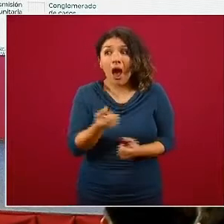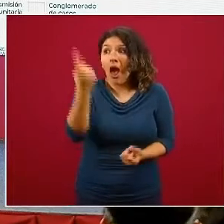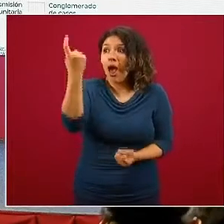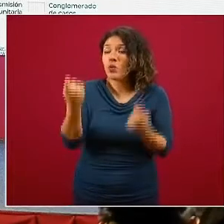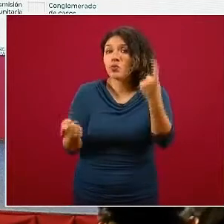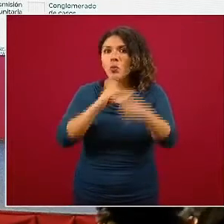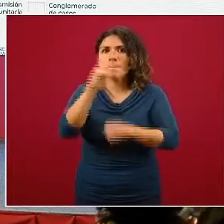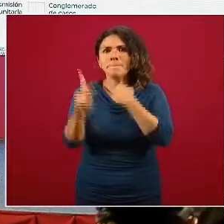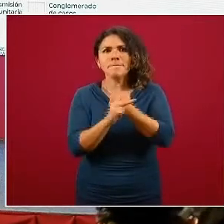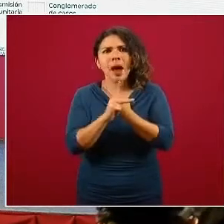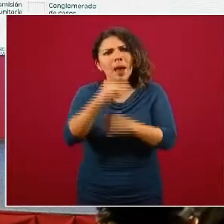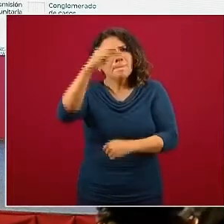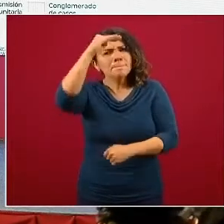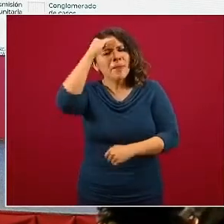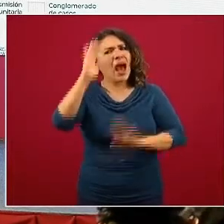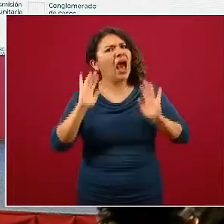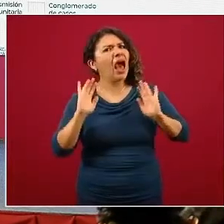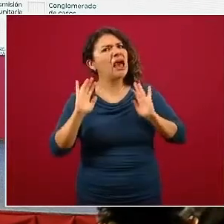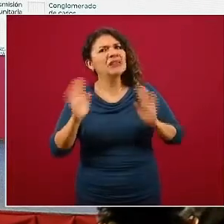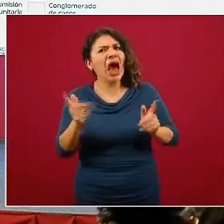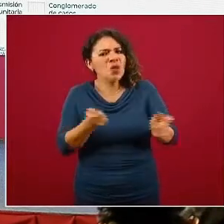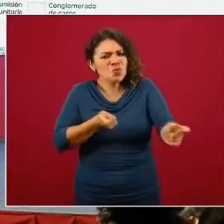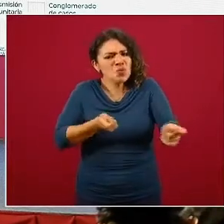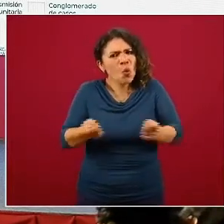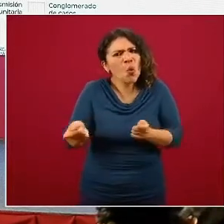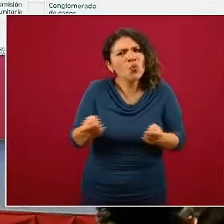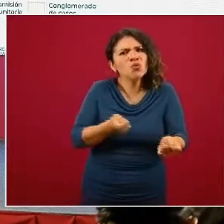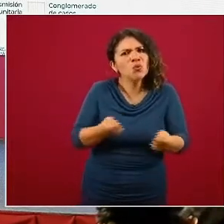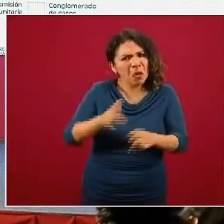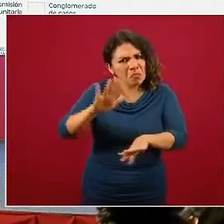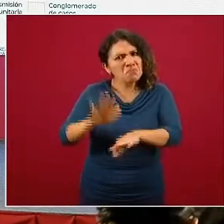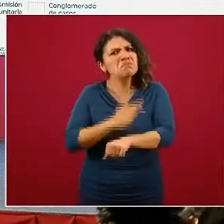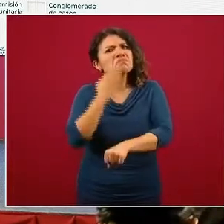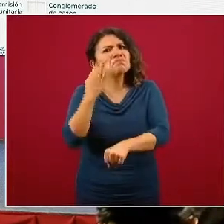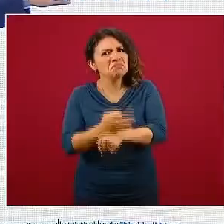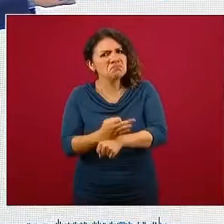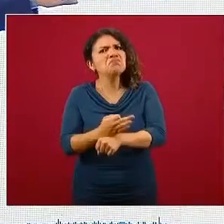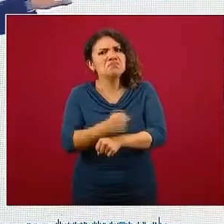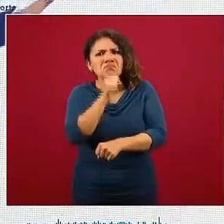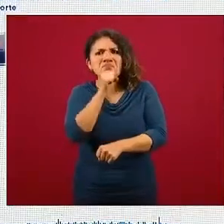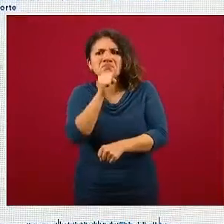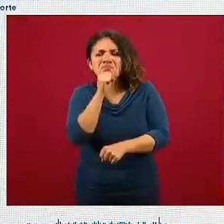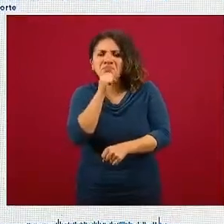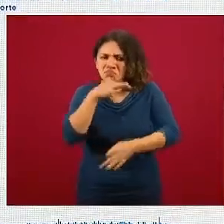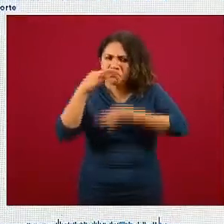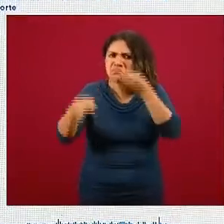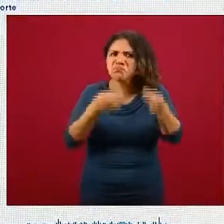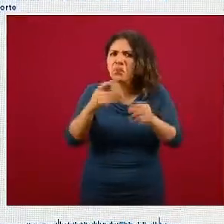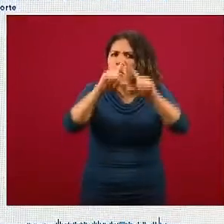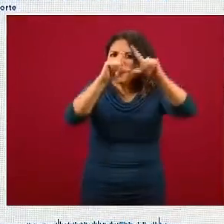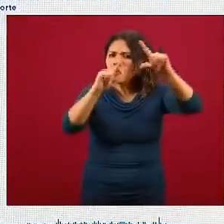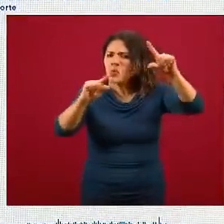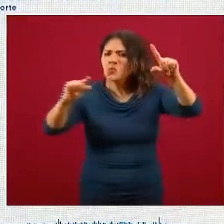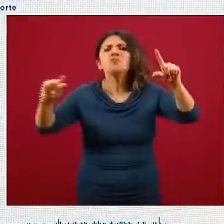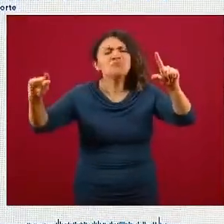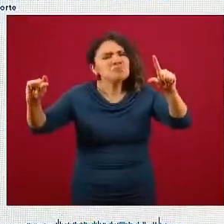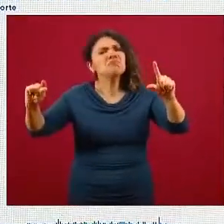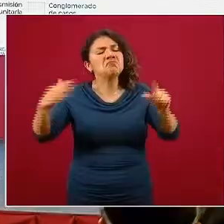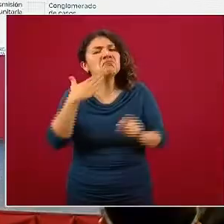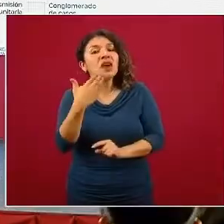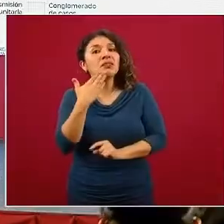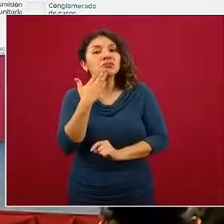en los que ya se tenía digamos que hasta cierto punto un reporte muy estable en el registro de casos